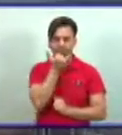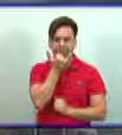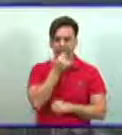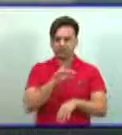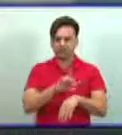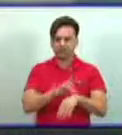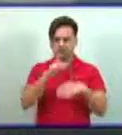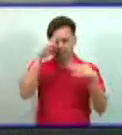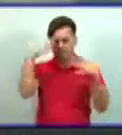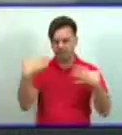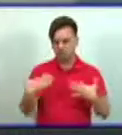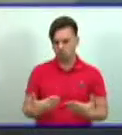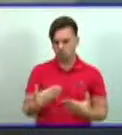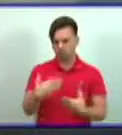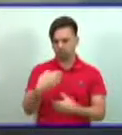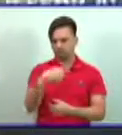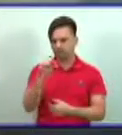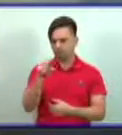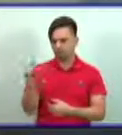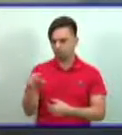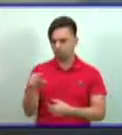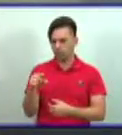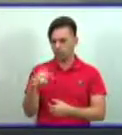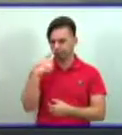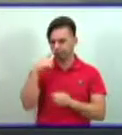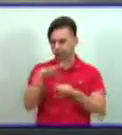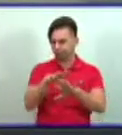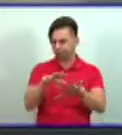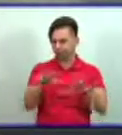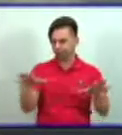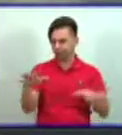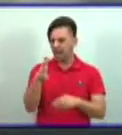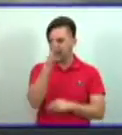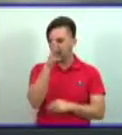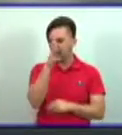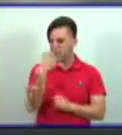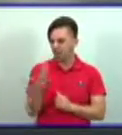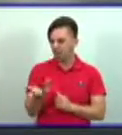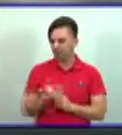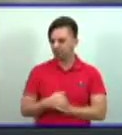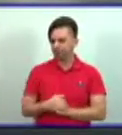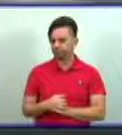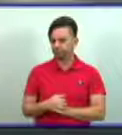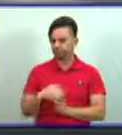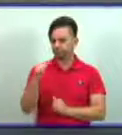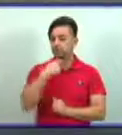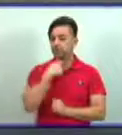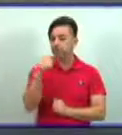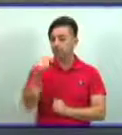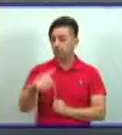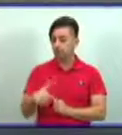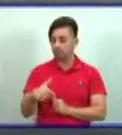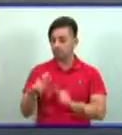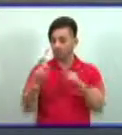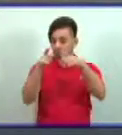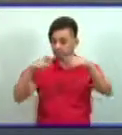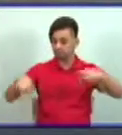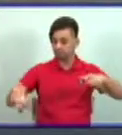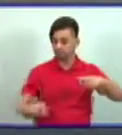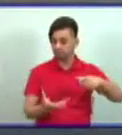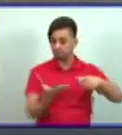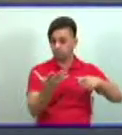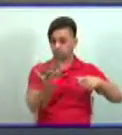ambiente. Causas de la contaminación atmosférica. Las erupciones volcánicas, donde se emiten tanto gases